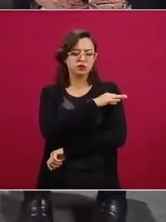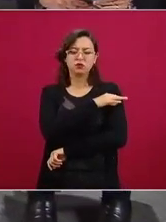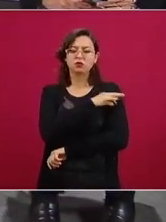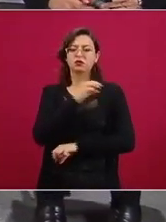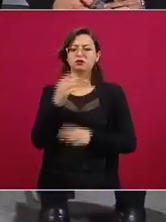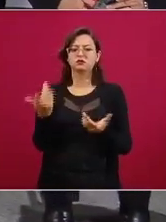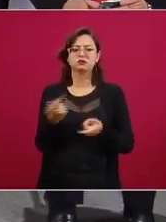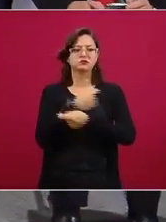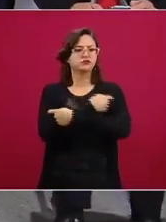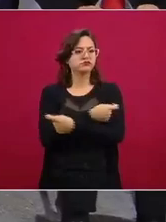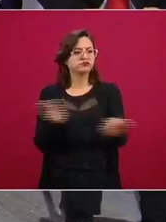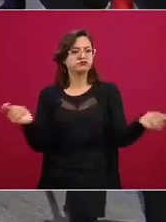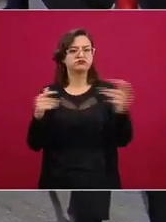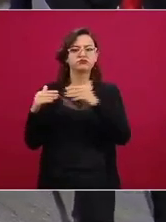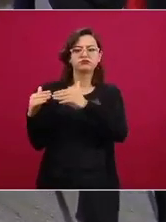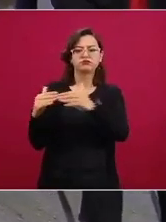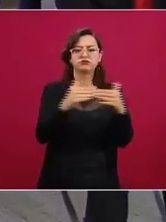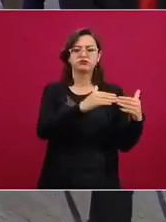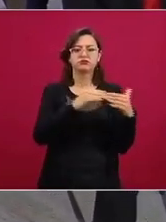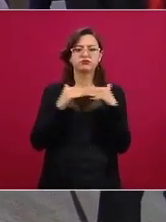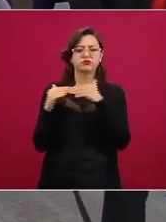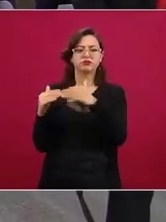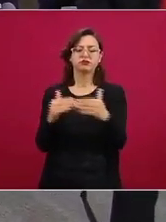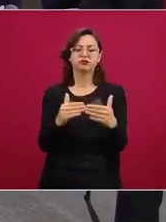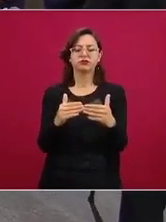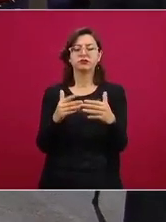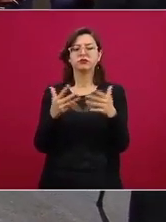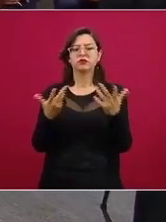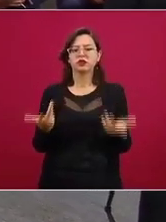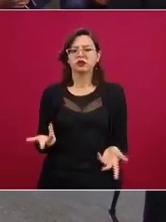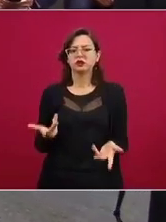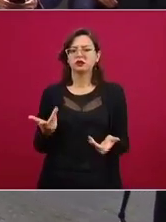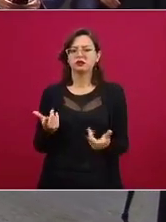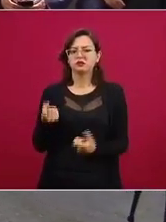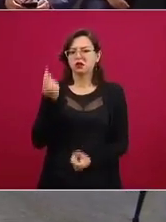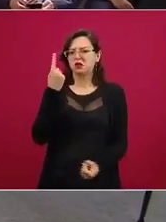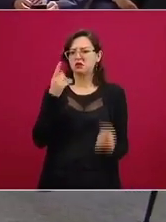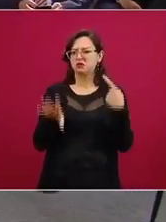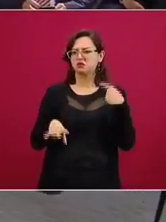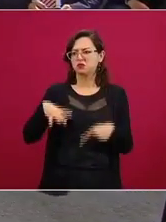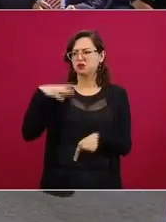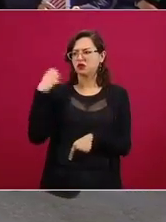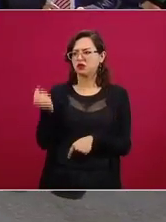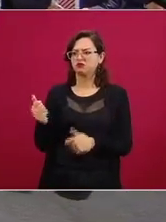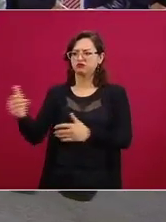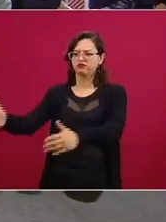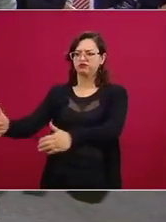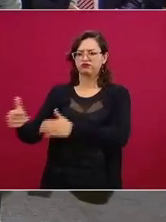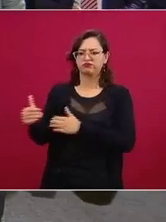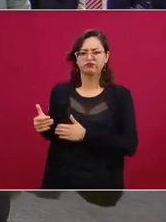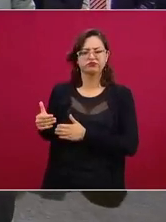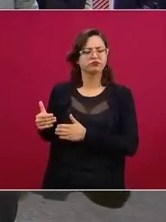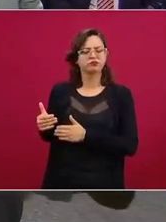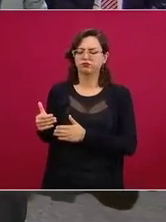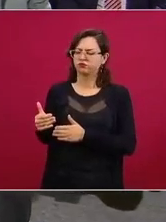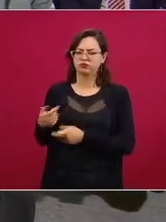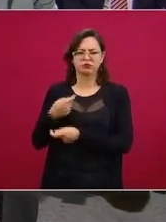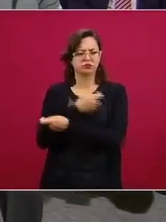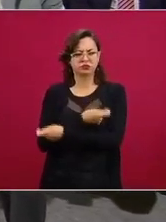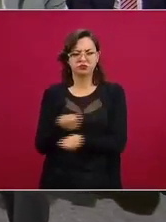mundo, y que no haya acaparamientos, que se piense